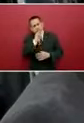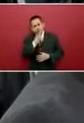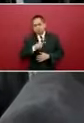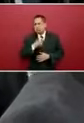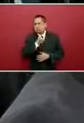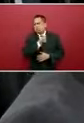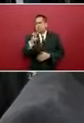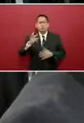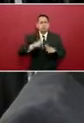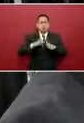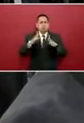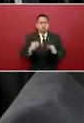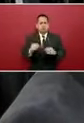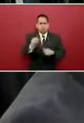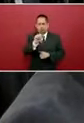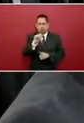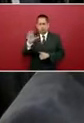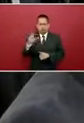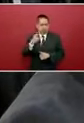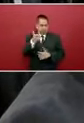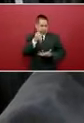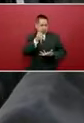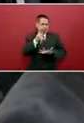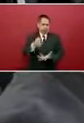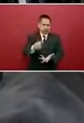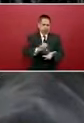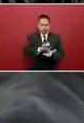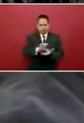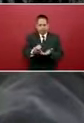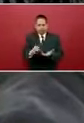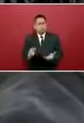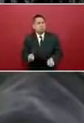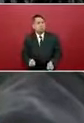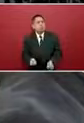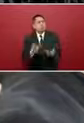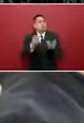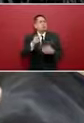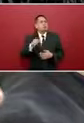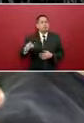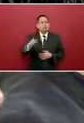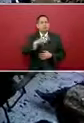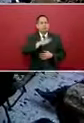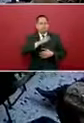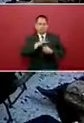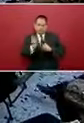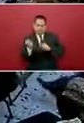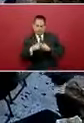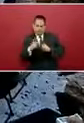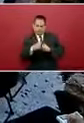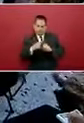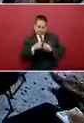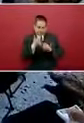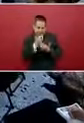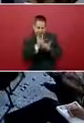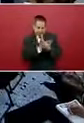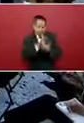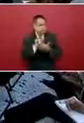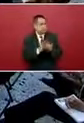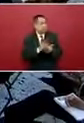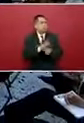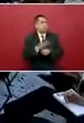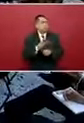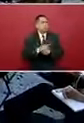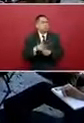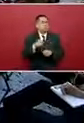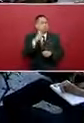fundaciones o asociaciones que recibían dinero. ¿Cuántas hay, están inscritas en ese programa y cuáles son las